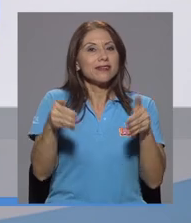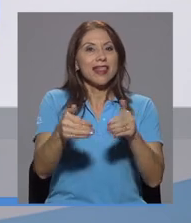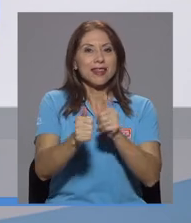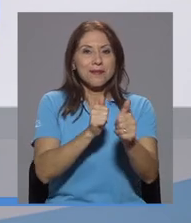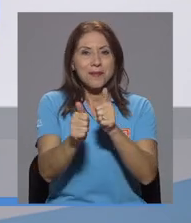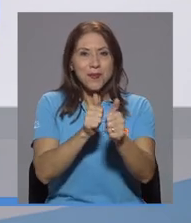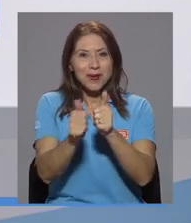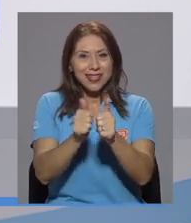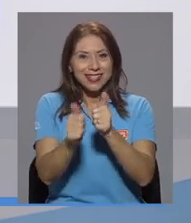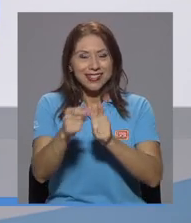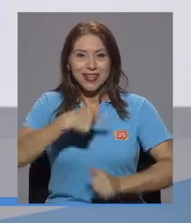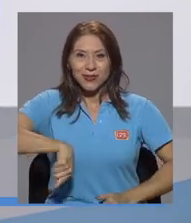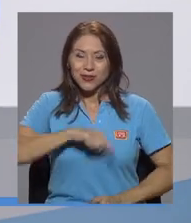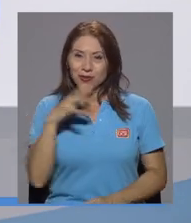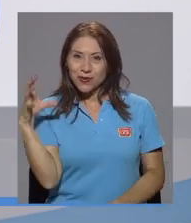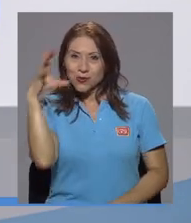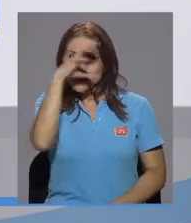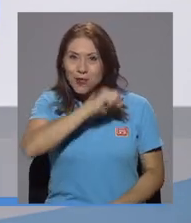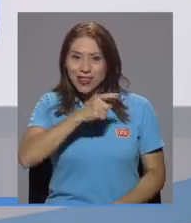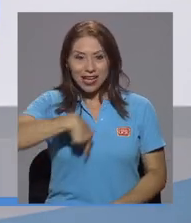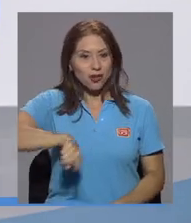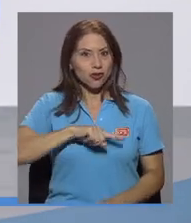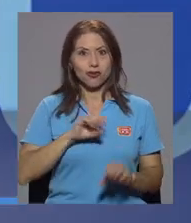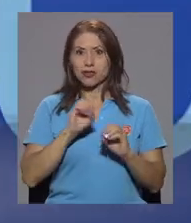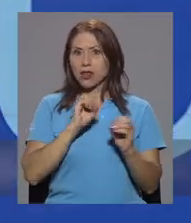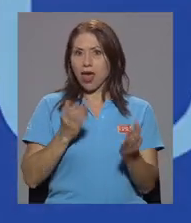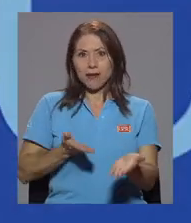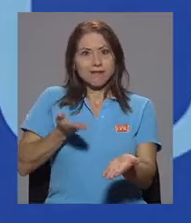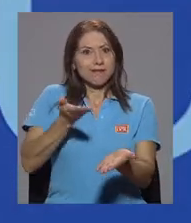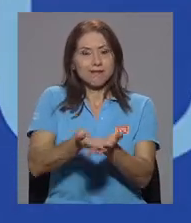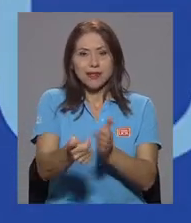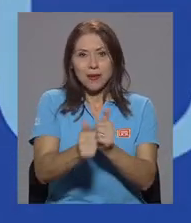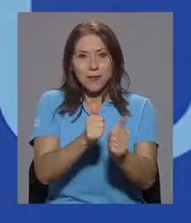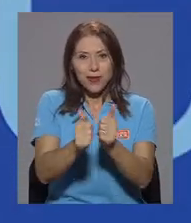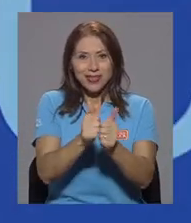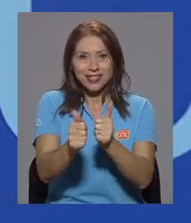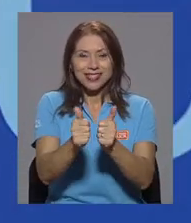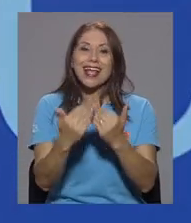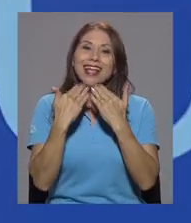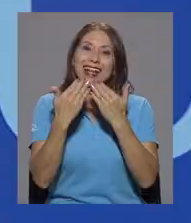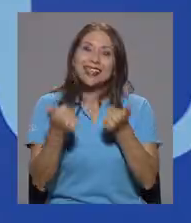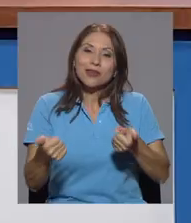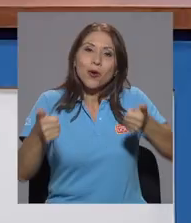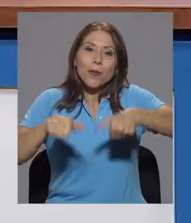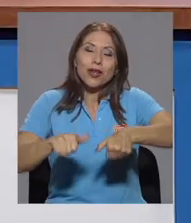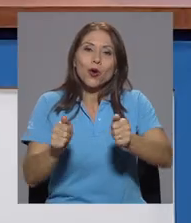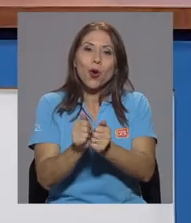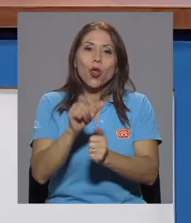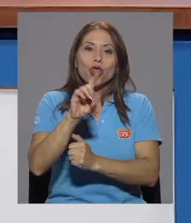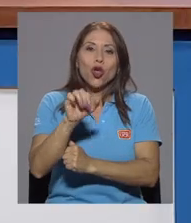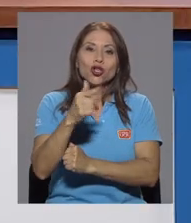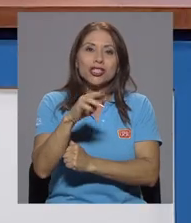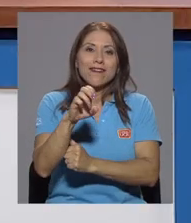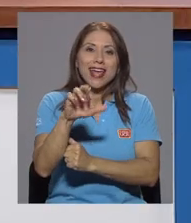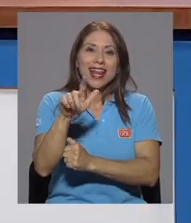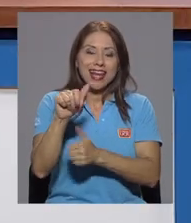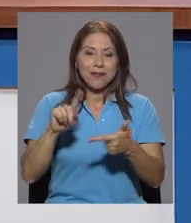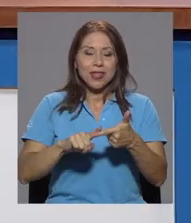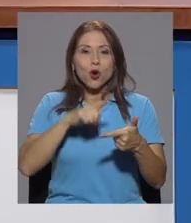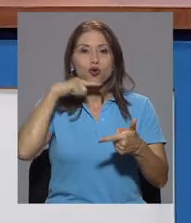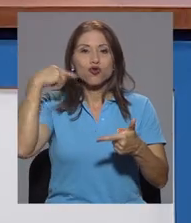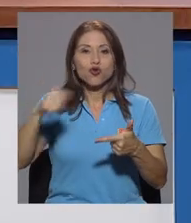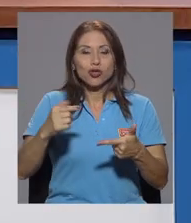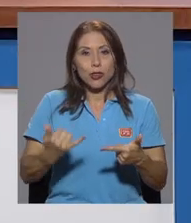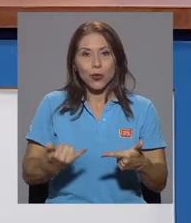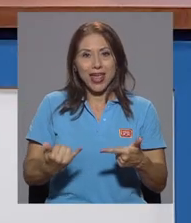encontramos que en la provincia del canal no ofrecíamos deportes entonces gracias a un convenio que tenemos con deutsche welle y con rusia today ahora vamos a